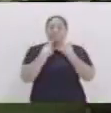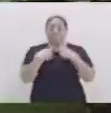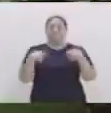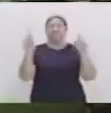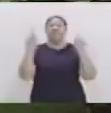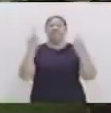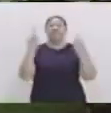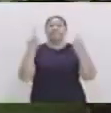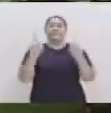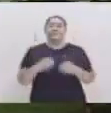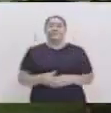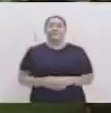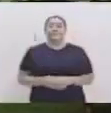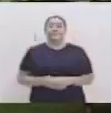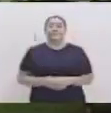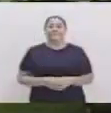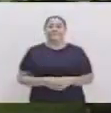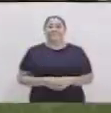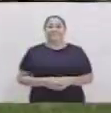para el verbo anunciar.